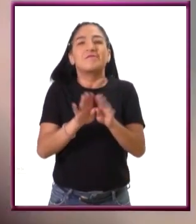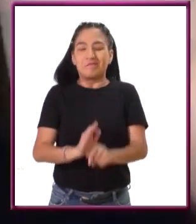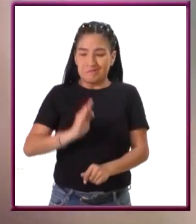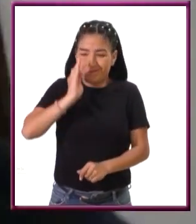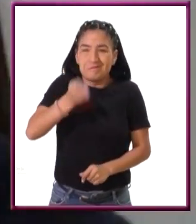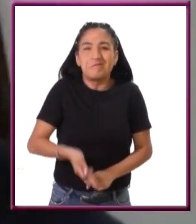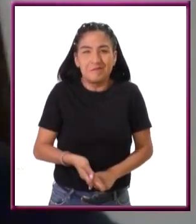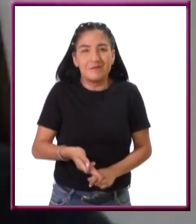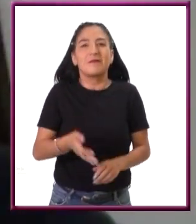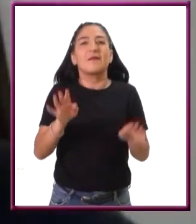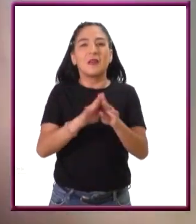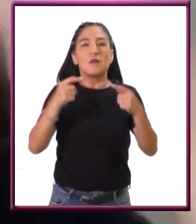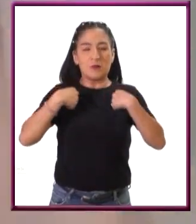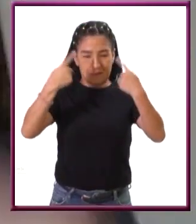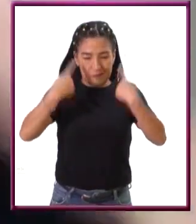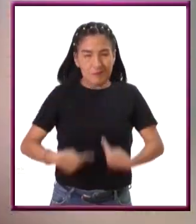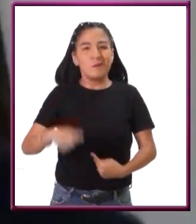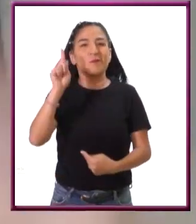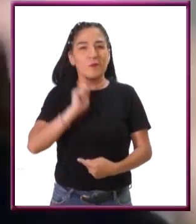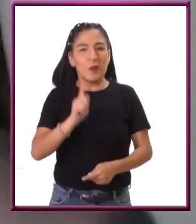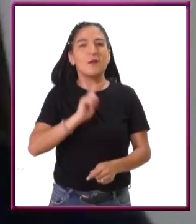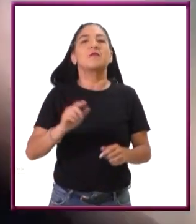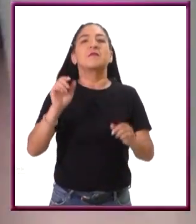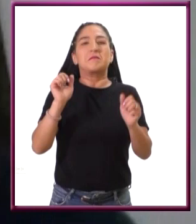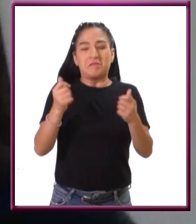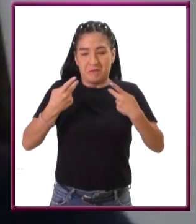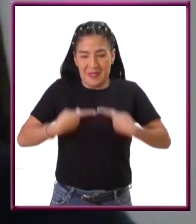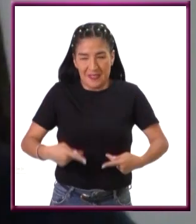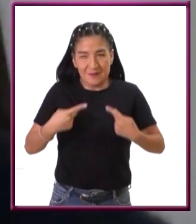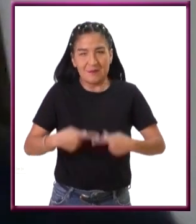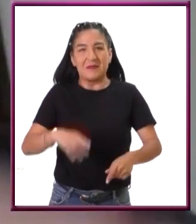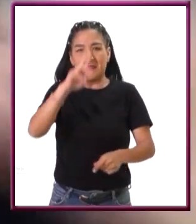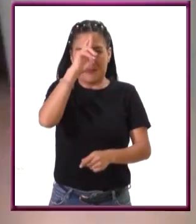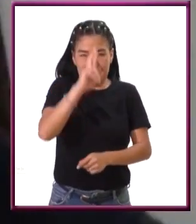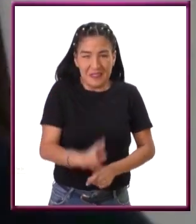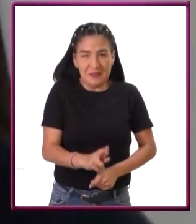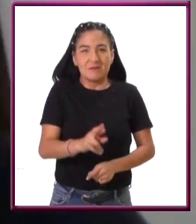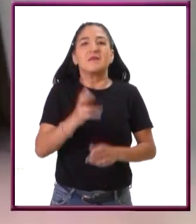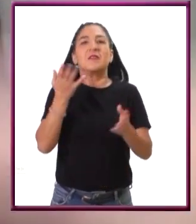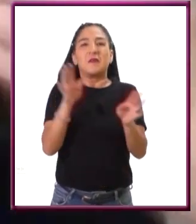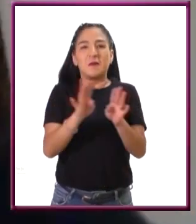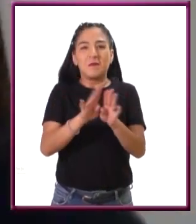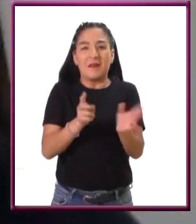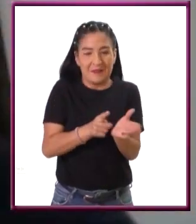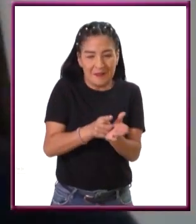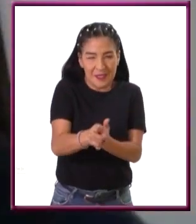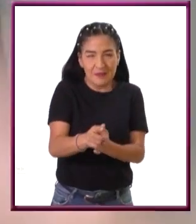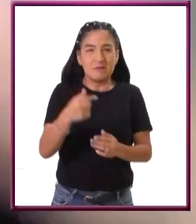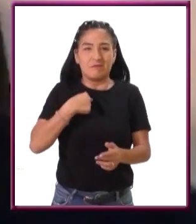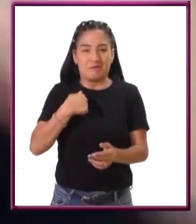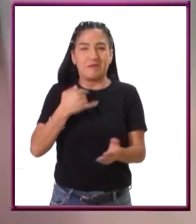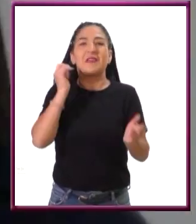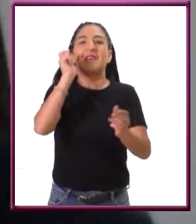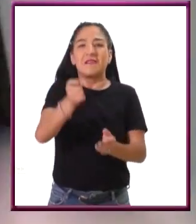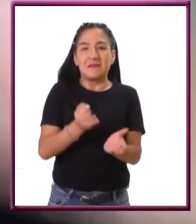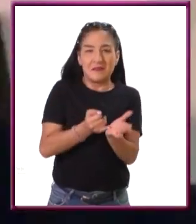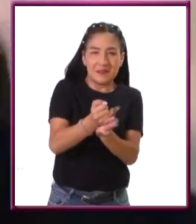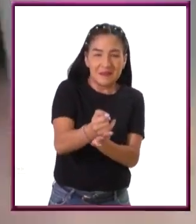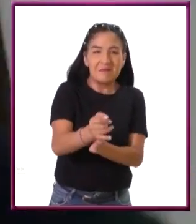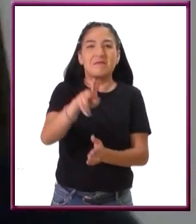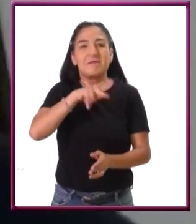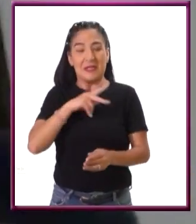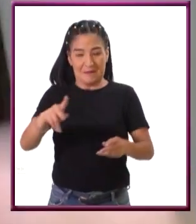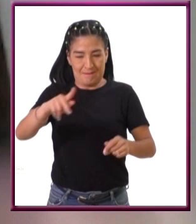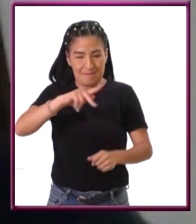manera absoluta como una persona con dignidad y por lo tanto con derecho a decidir